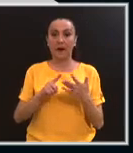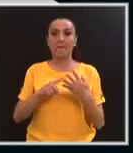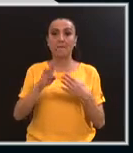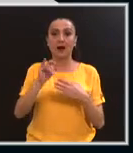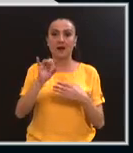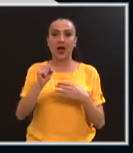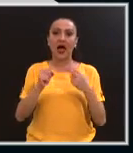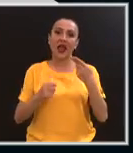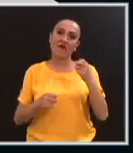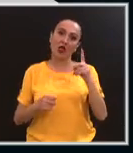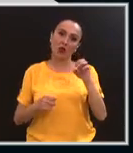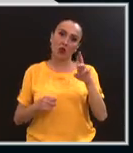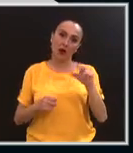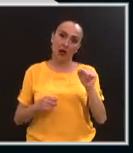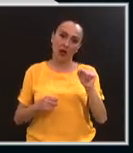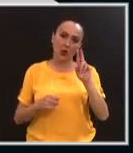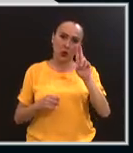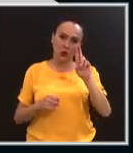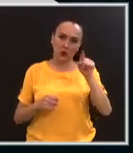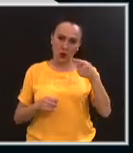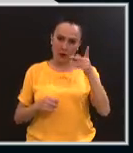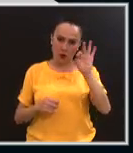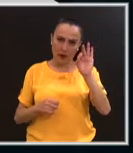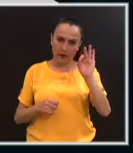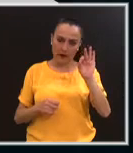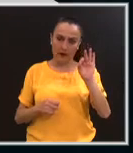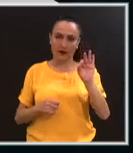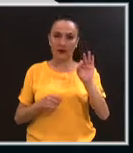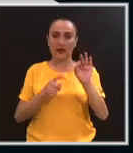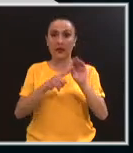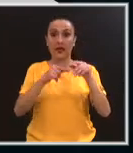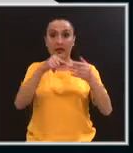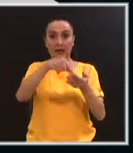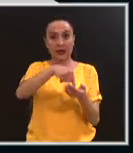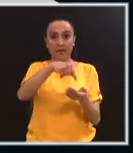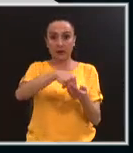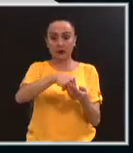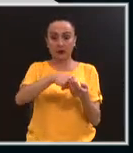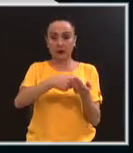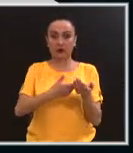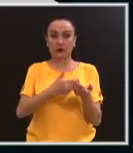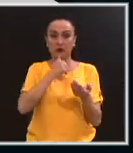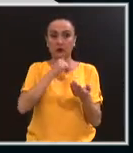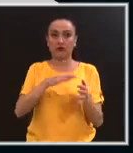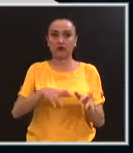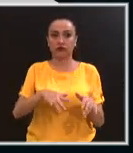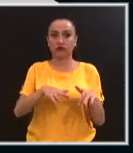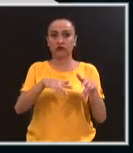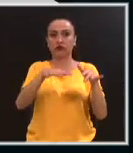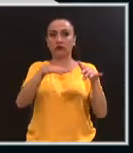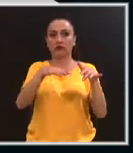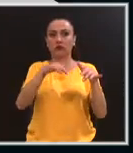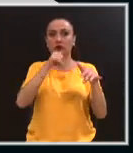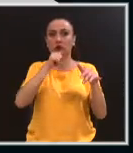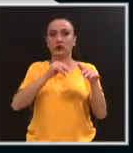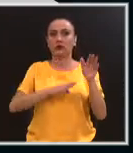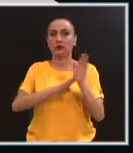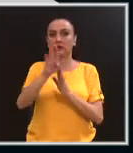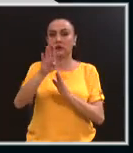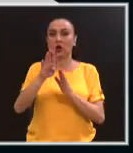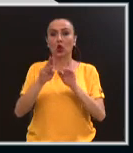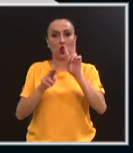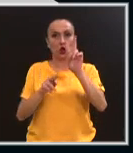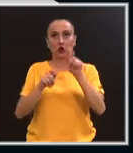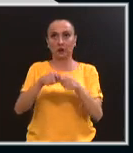Herradura 2.9 m en quepos se espera que la marea suba y supere los